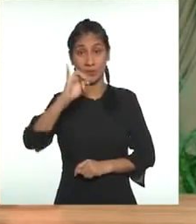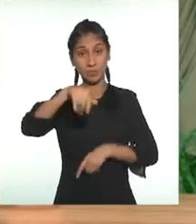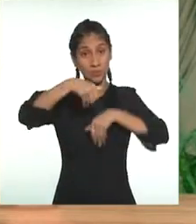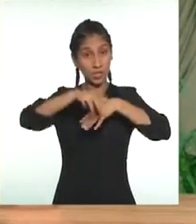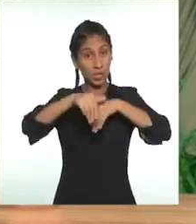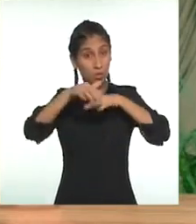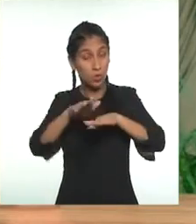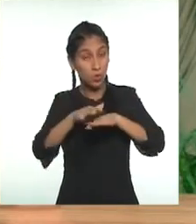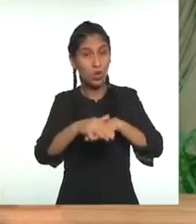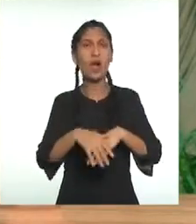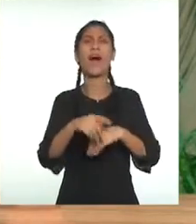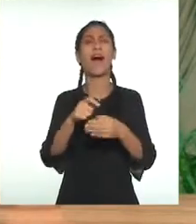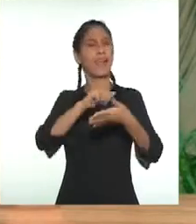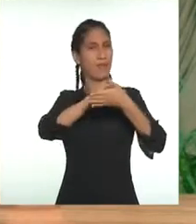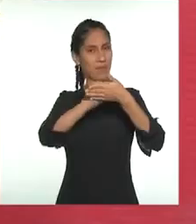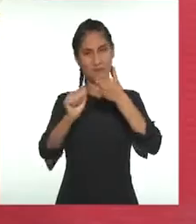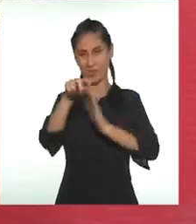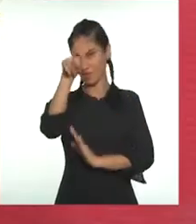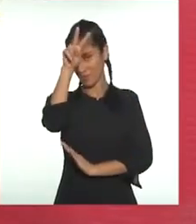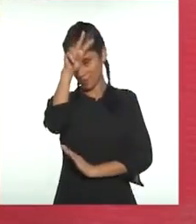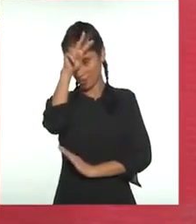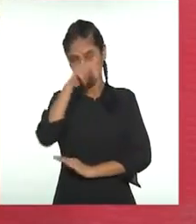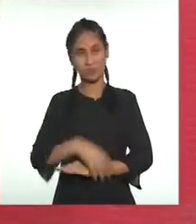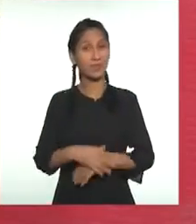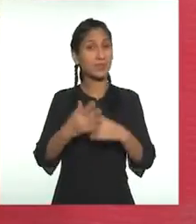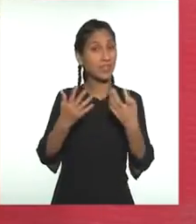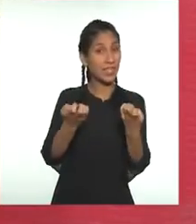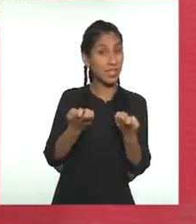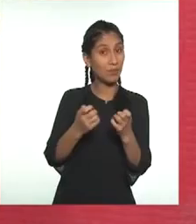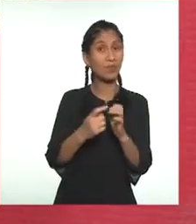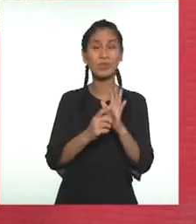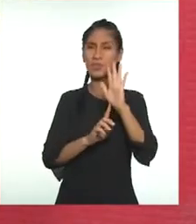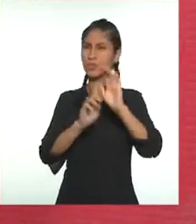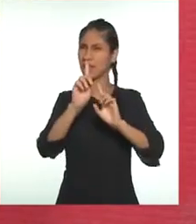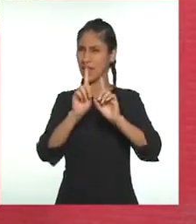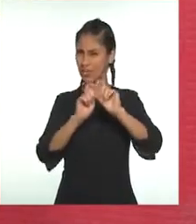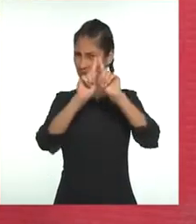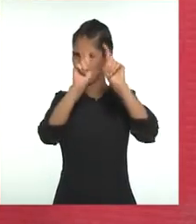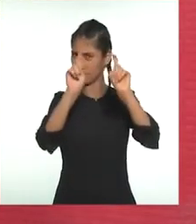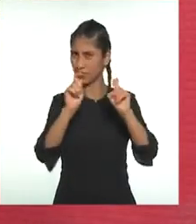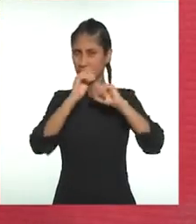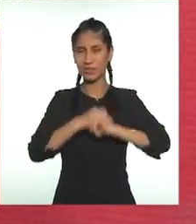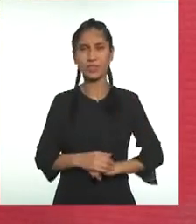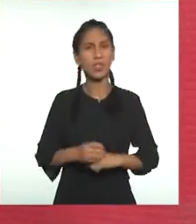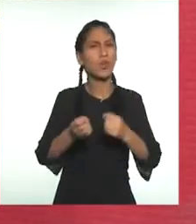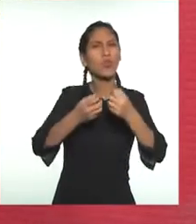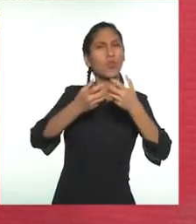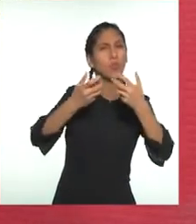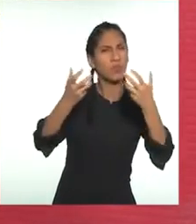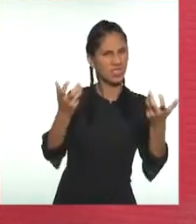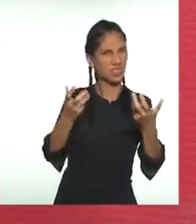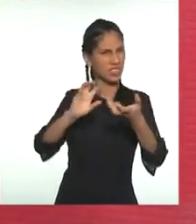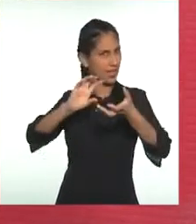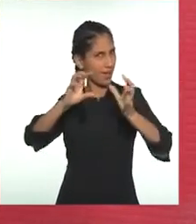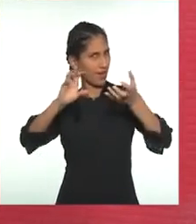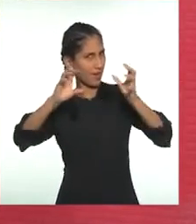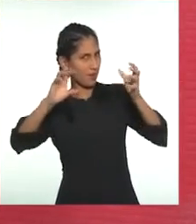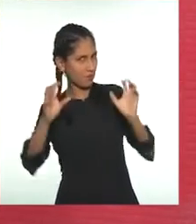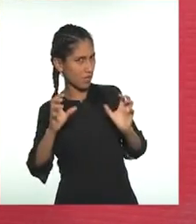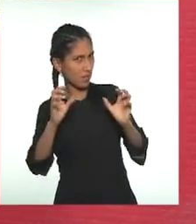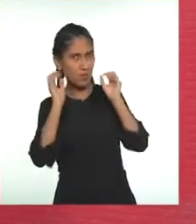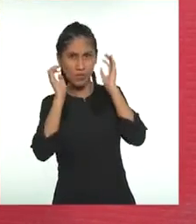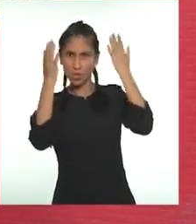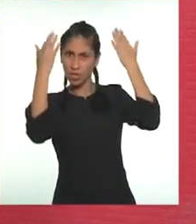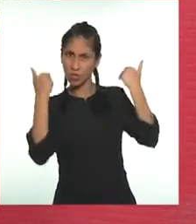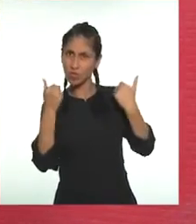julio, hemos llegado al mes del Perú. Y queremos hacerles algunas preguntas. ¿Cómo crees que ha cambiado la participación de las mujeres